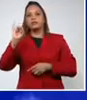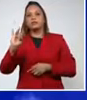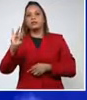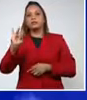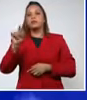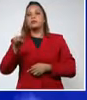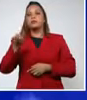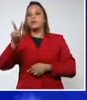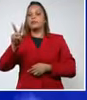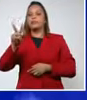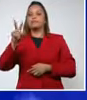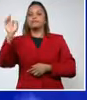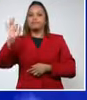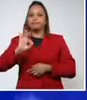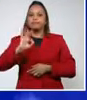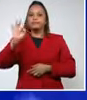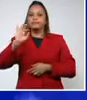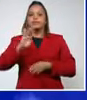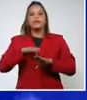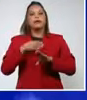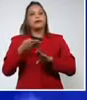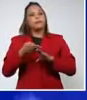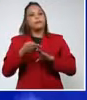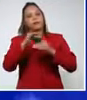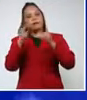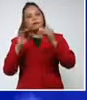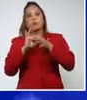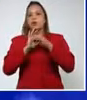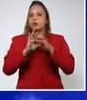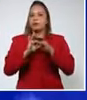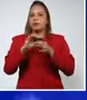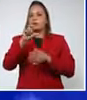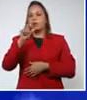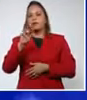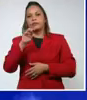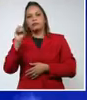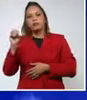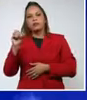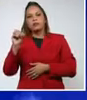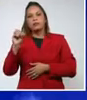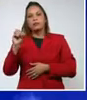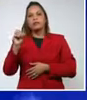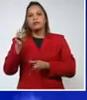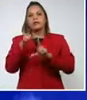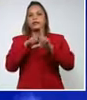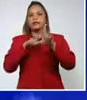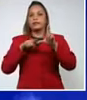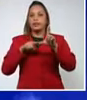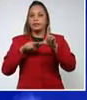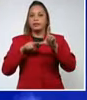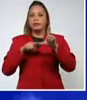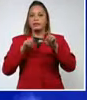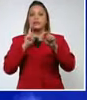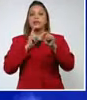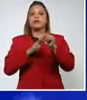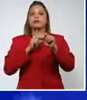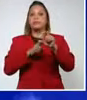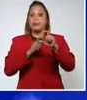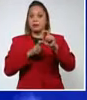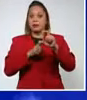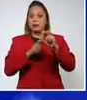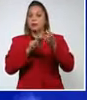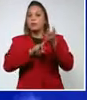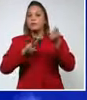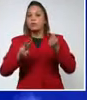Y después entonces, Guanabacoa, Cerro, Regla, Quibicán de la provincia